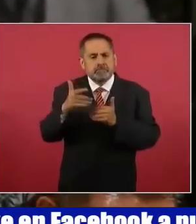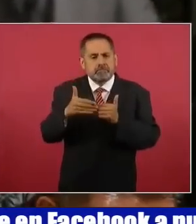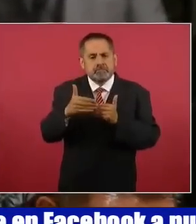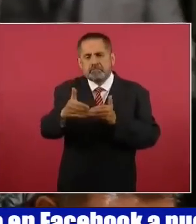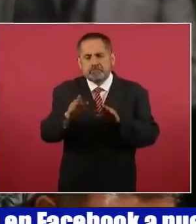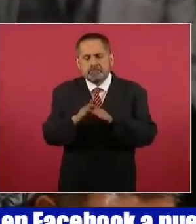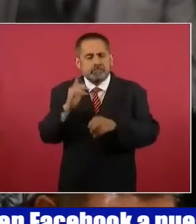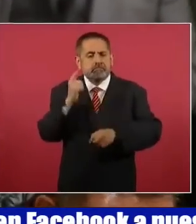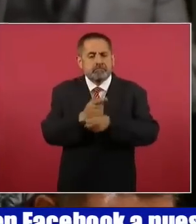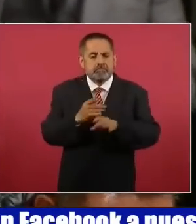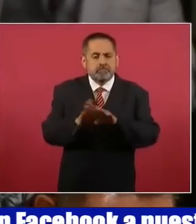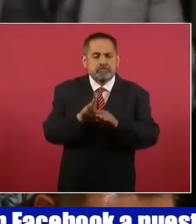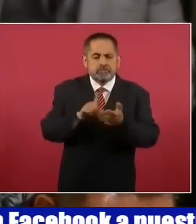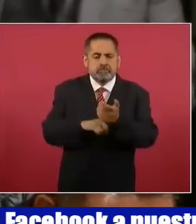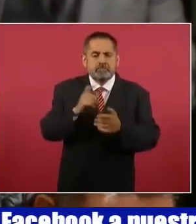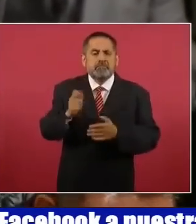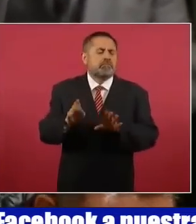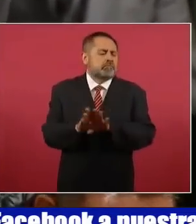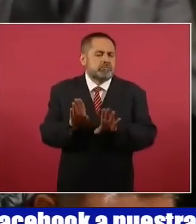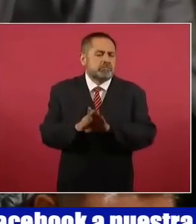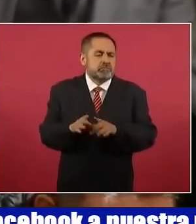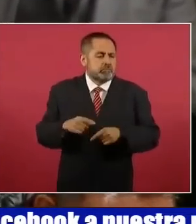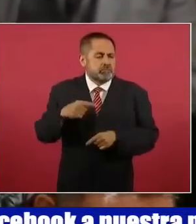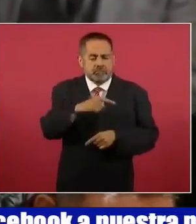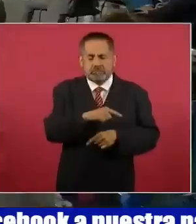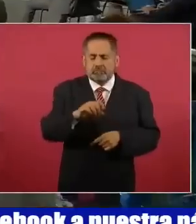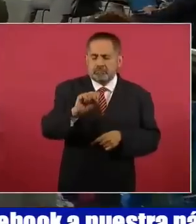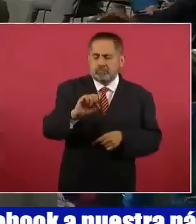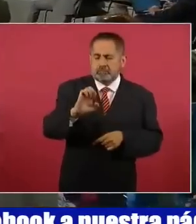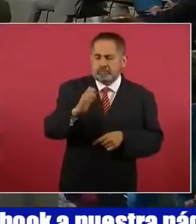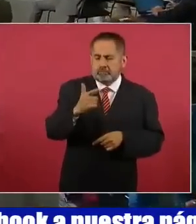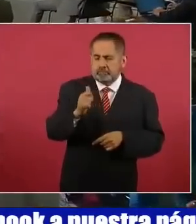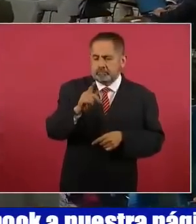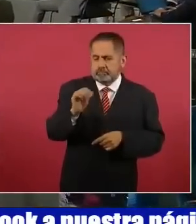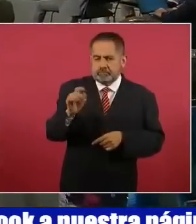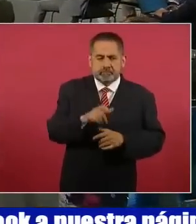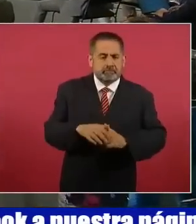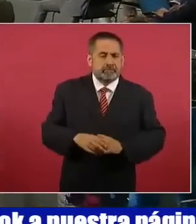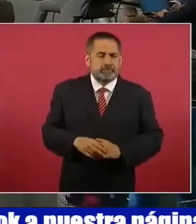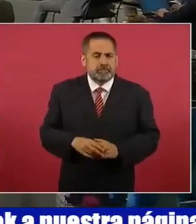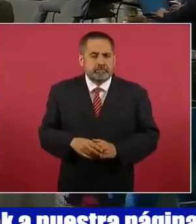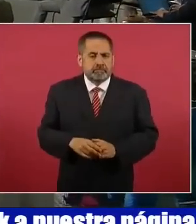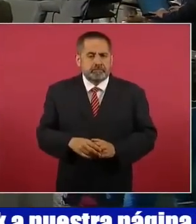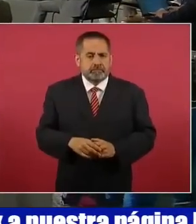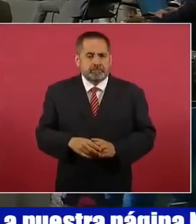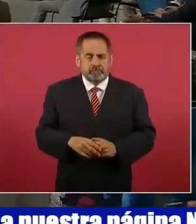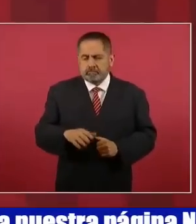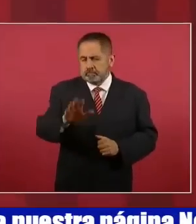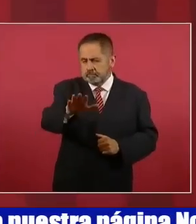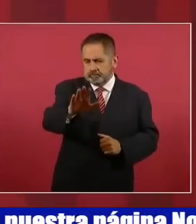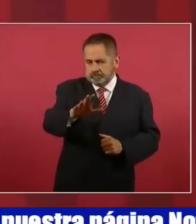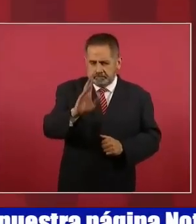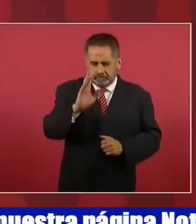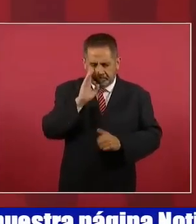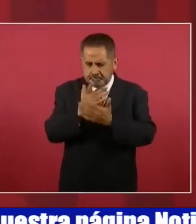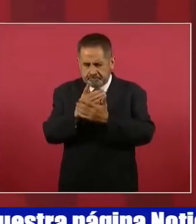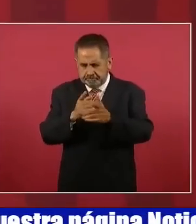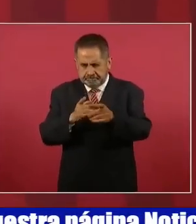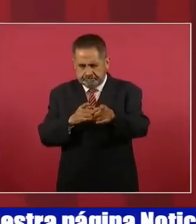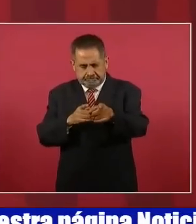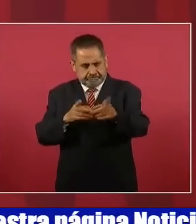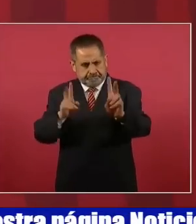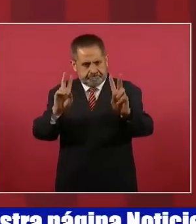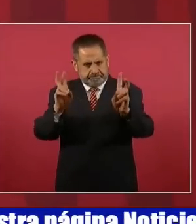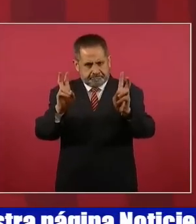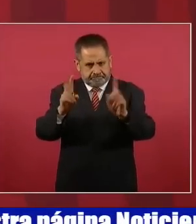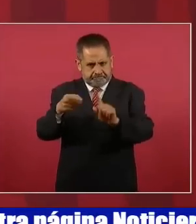y ha presentado pruebas del saqueo que se llevó a cabo durante todo el periodo neoliberal, que estamos hablando del robo de 5 siglos, cuando